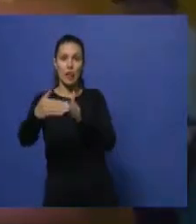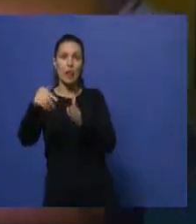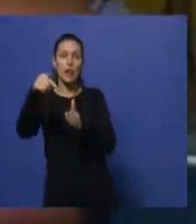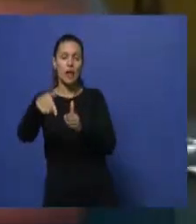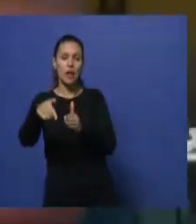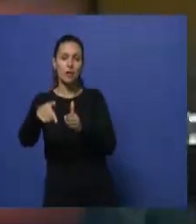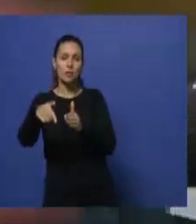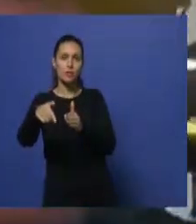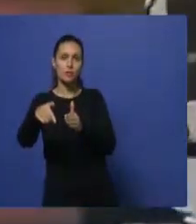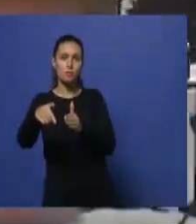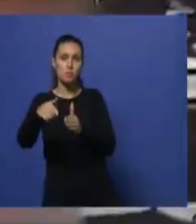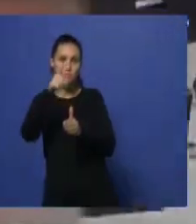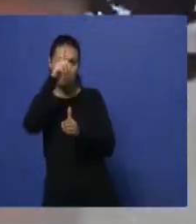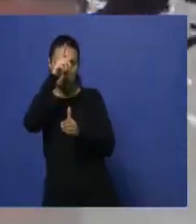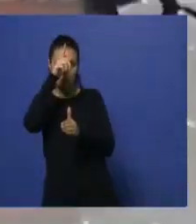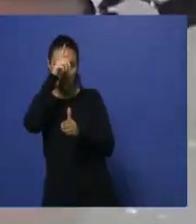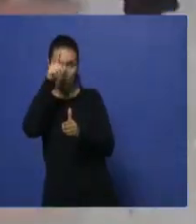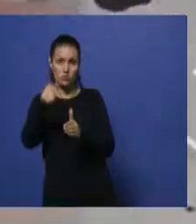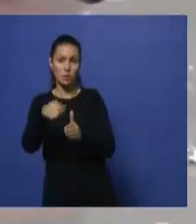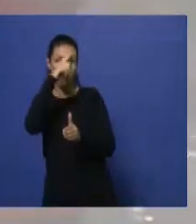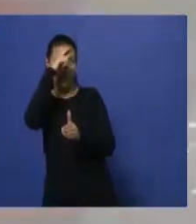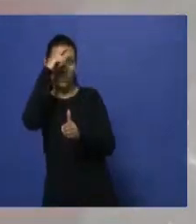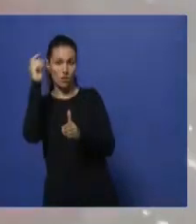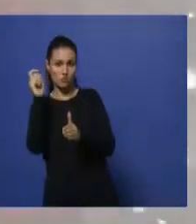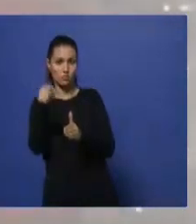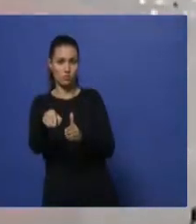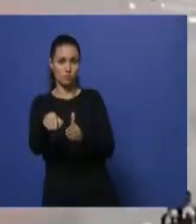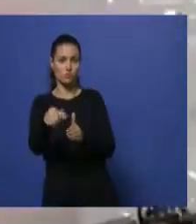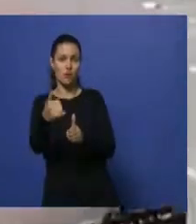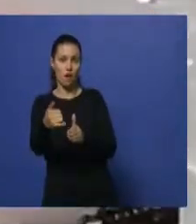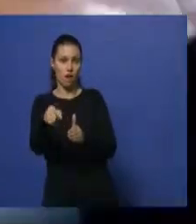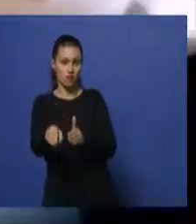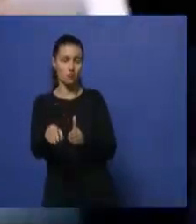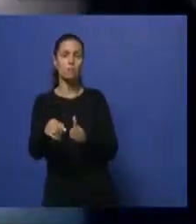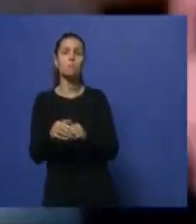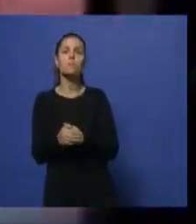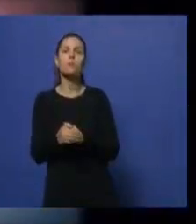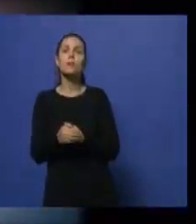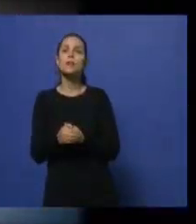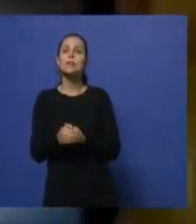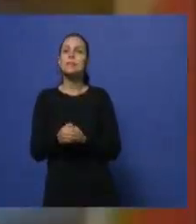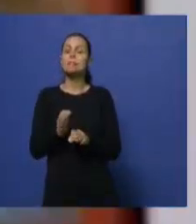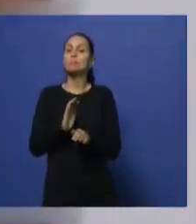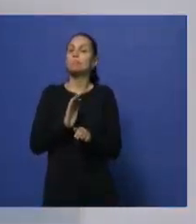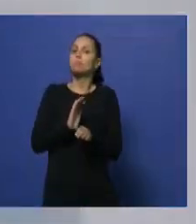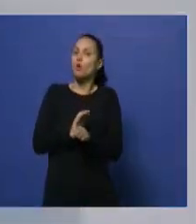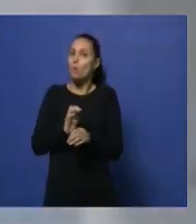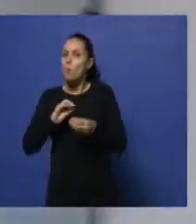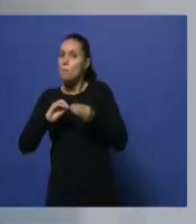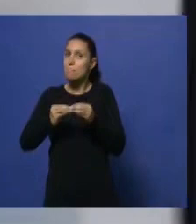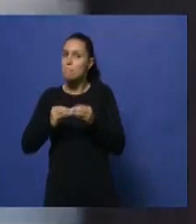que me responde a la nación una interna se habla de esta buena interna entre la nación y la provincia